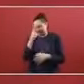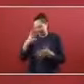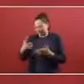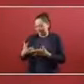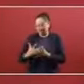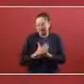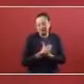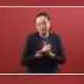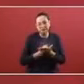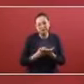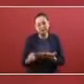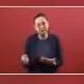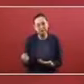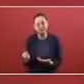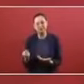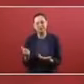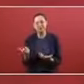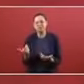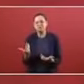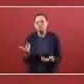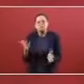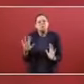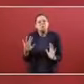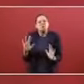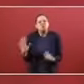en donde se ve normal,